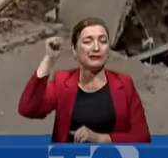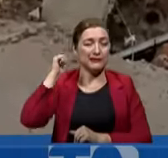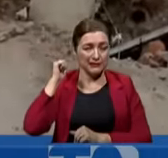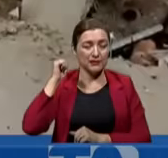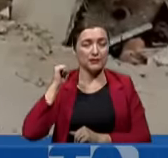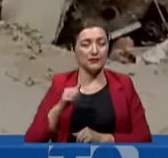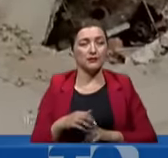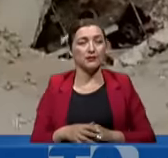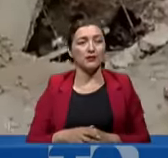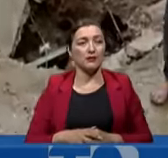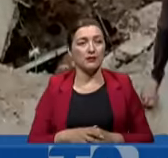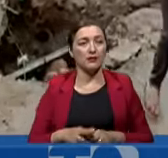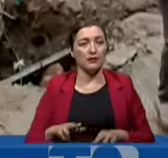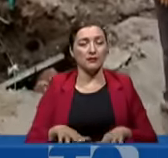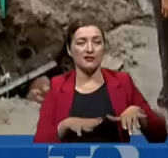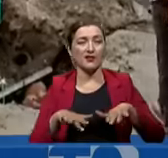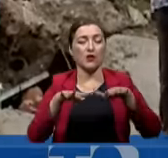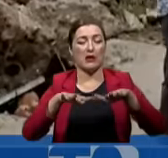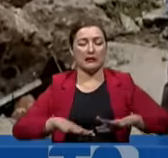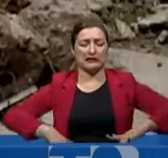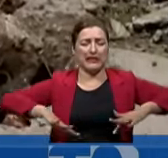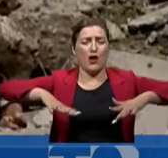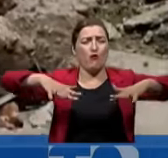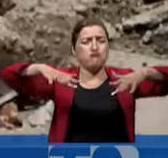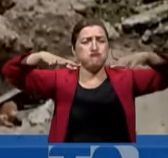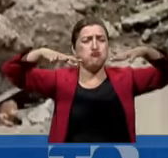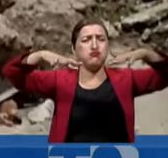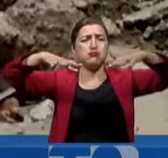nos mencionaban había crecido en una magnitud